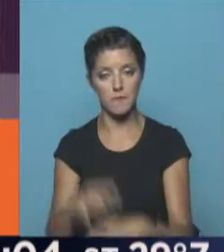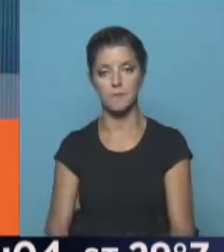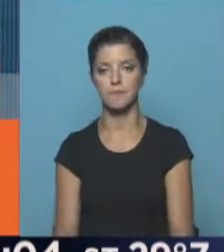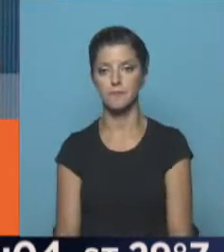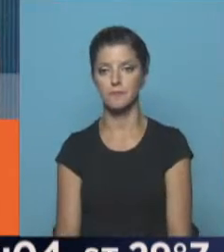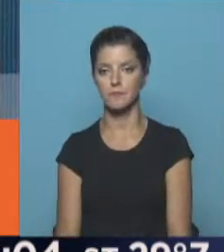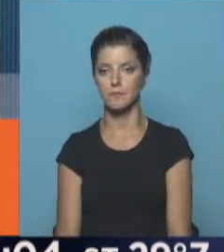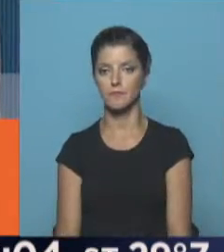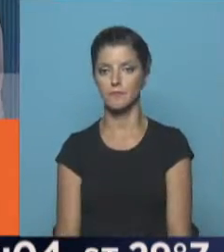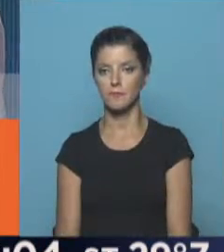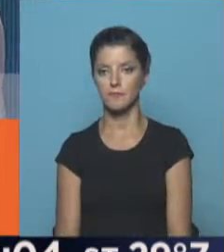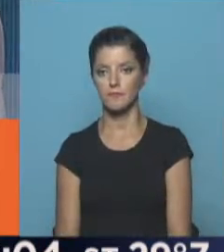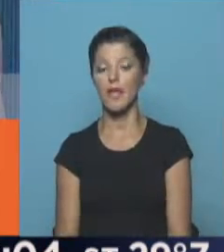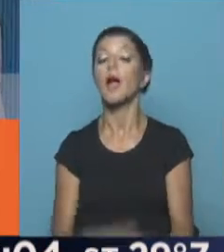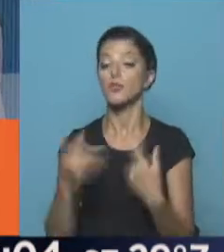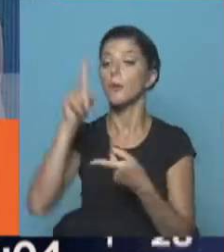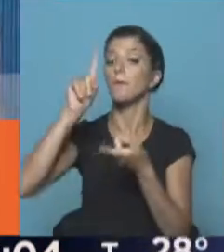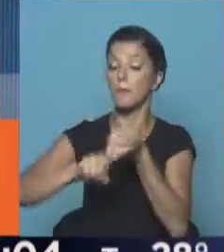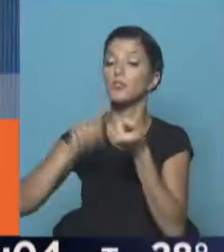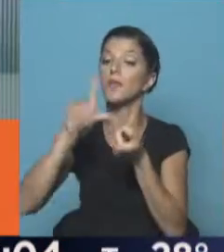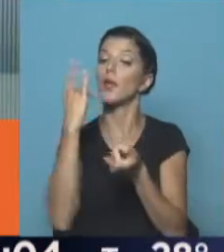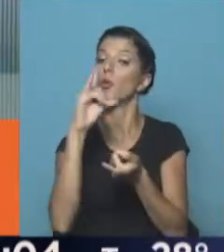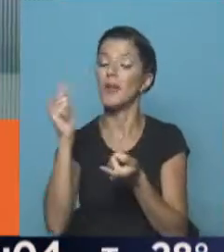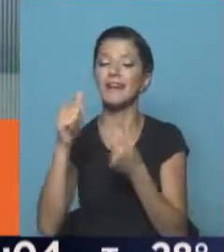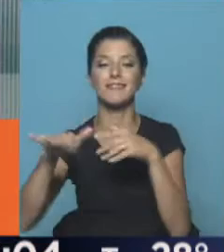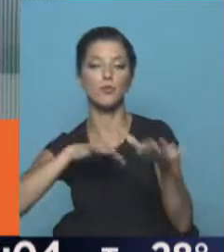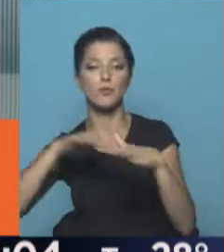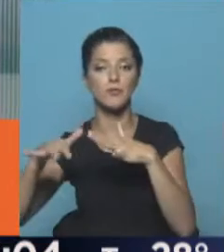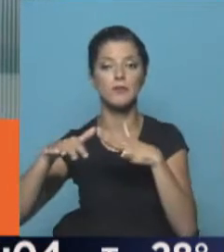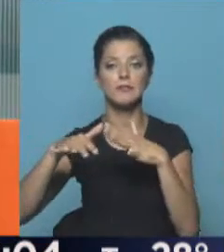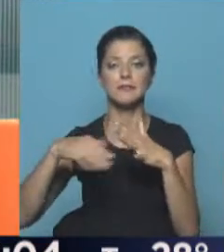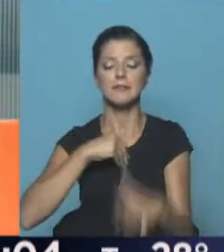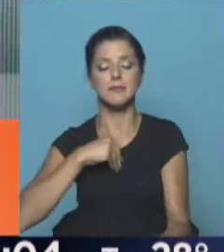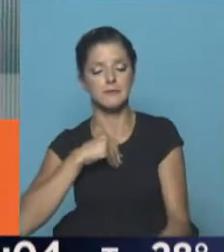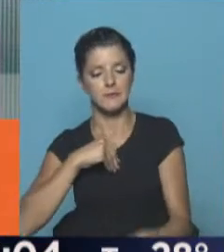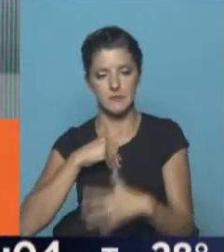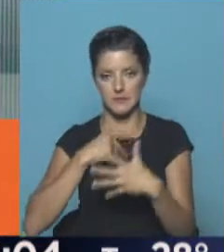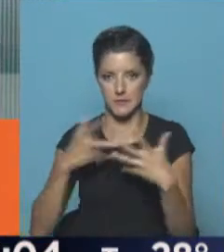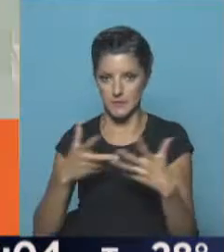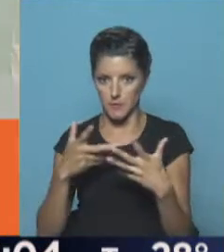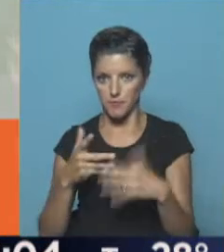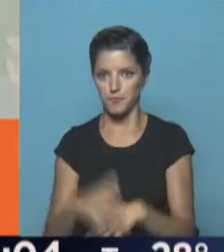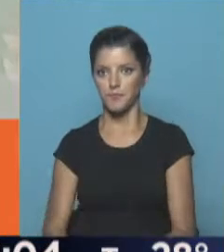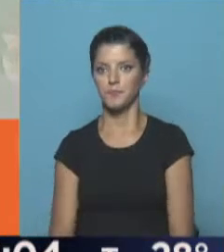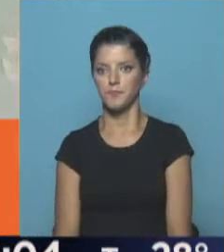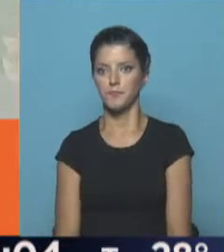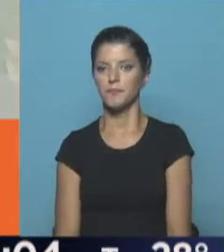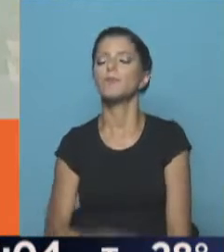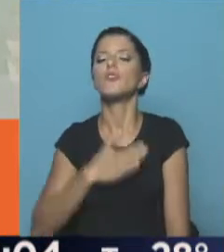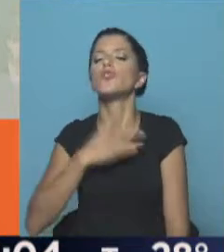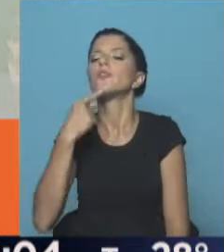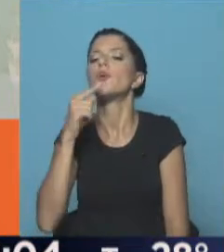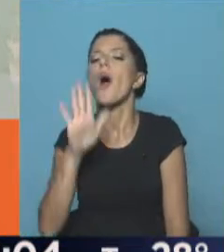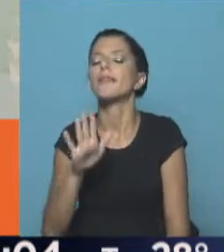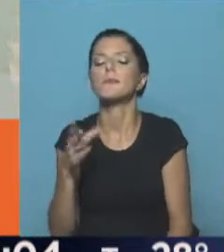a la mujer de lula en una circunstancia de profundo malestar no es cierto digo esto como